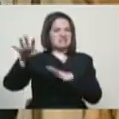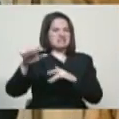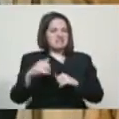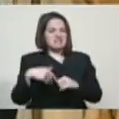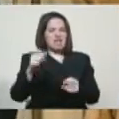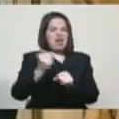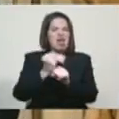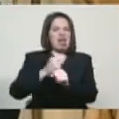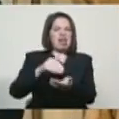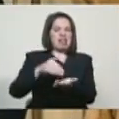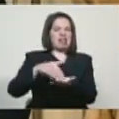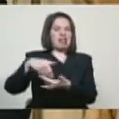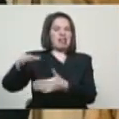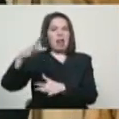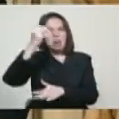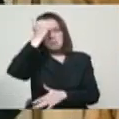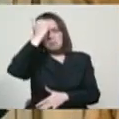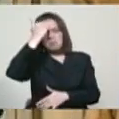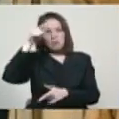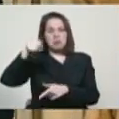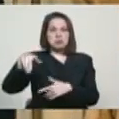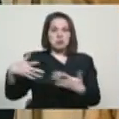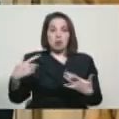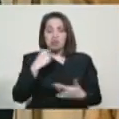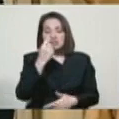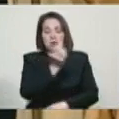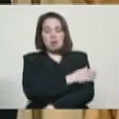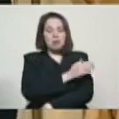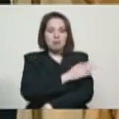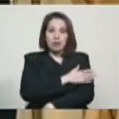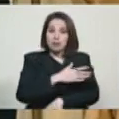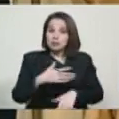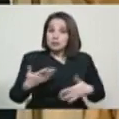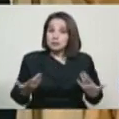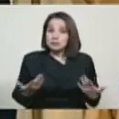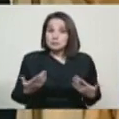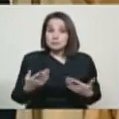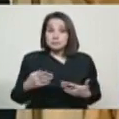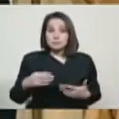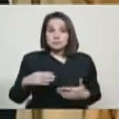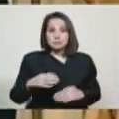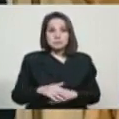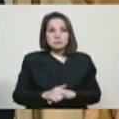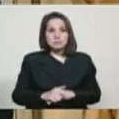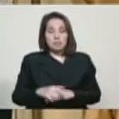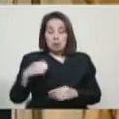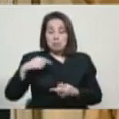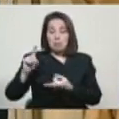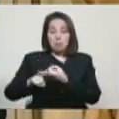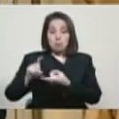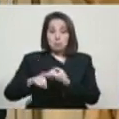obrero, ese, que no. El bruto, me dicen la burguesía. La Silvia se pone brava cuando yo digo esto.